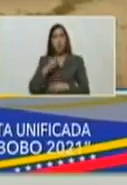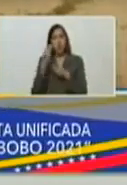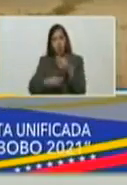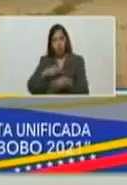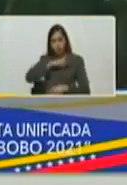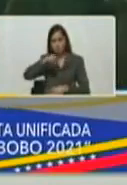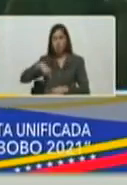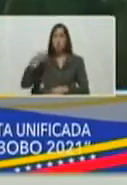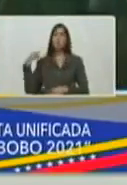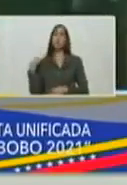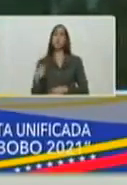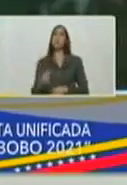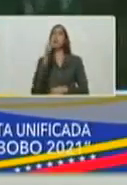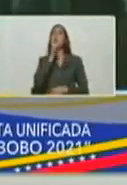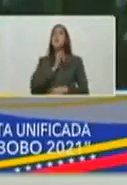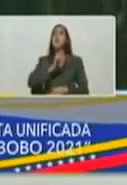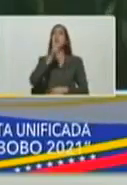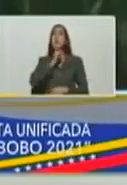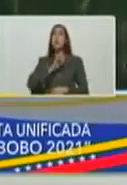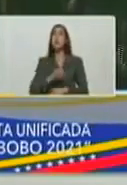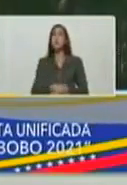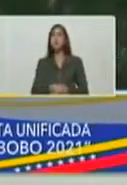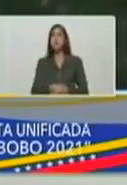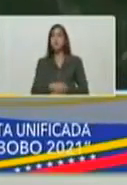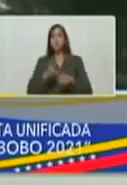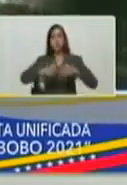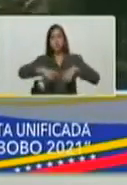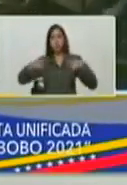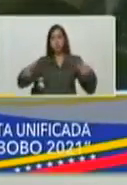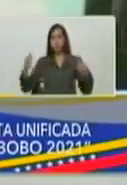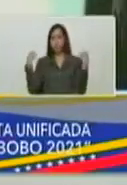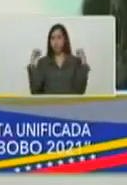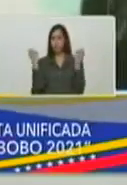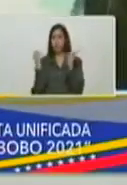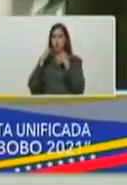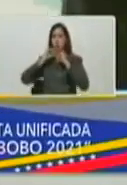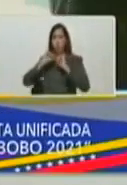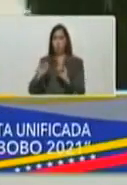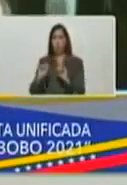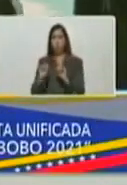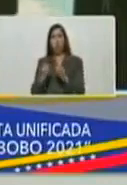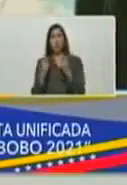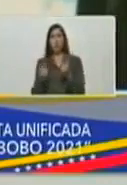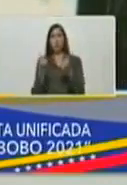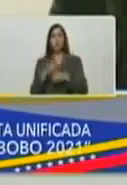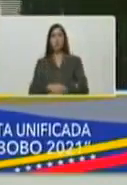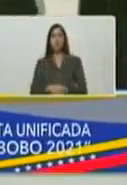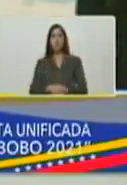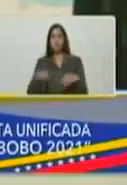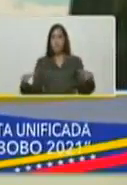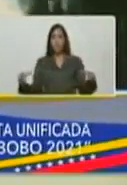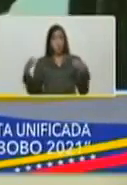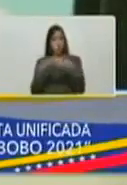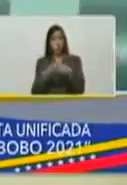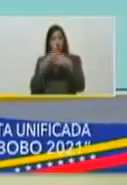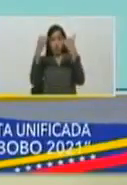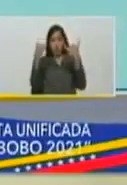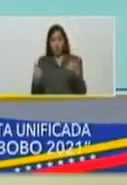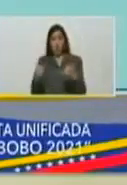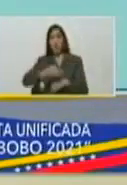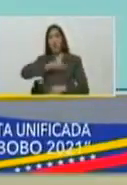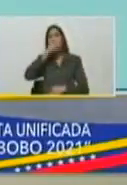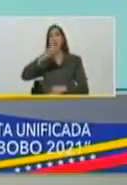en este momento, aumentó su capacidad de resistencia y recuperación. De hecho, todo el personal que estuvo hasta esta tarde en el ejercicio se